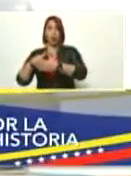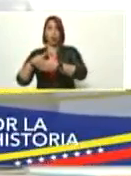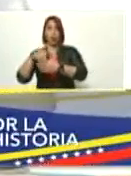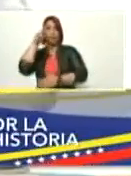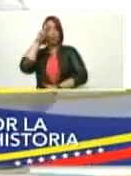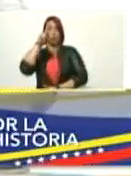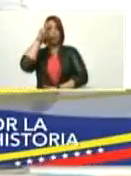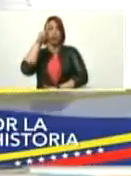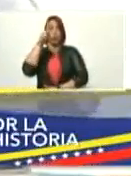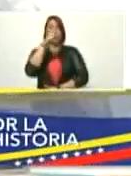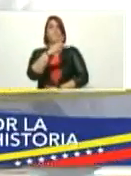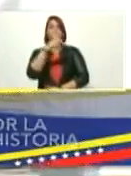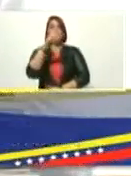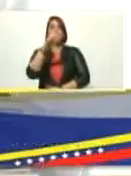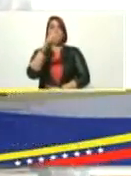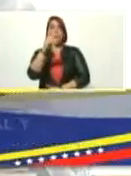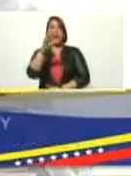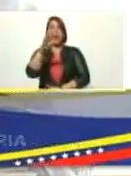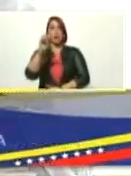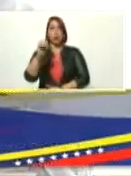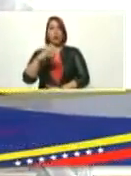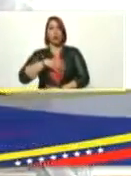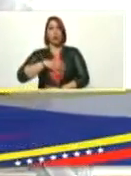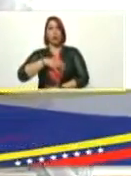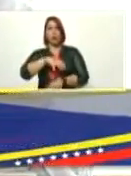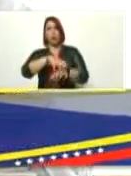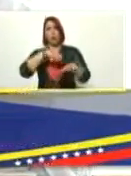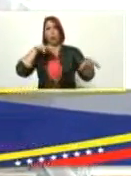Pedro Calzadilla, me llenaron de libros, mira.